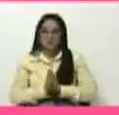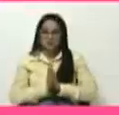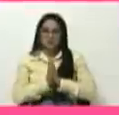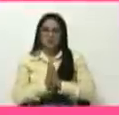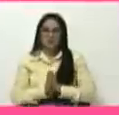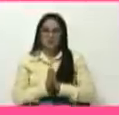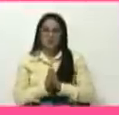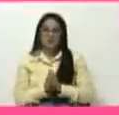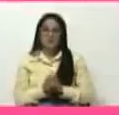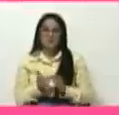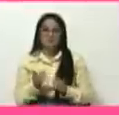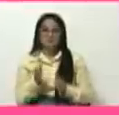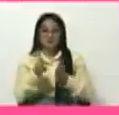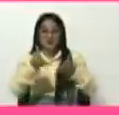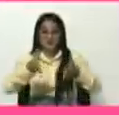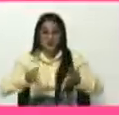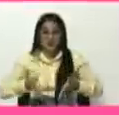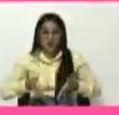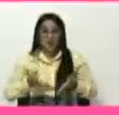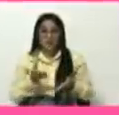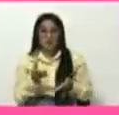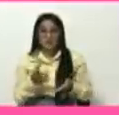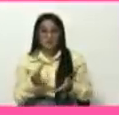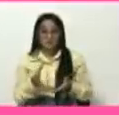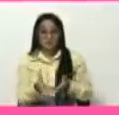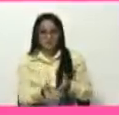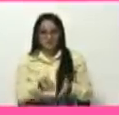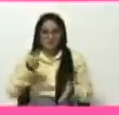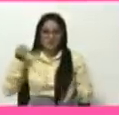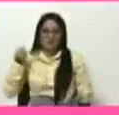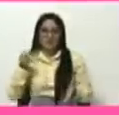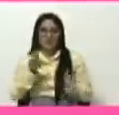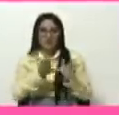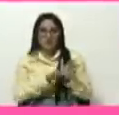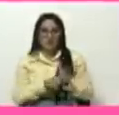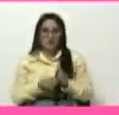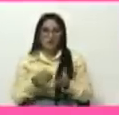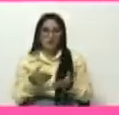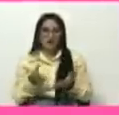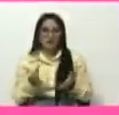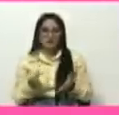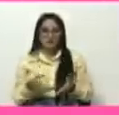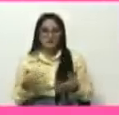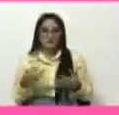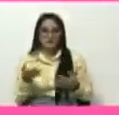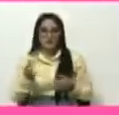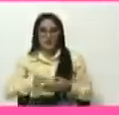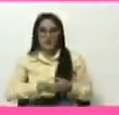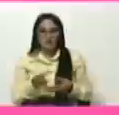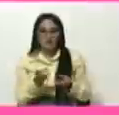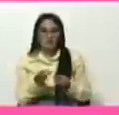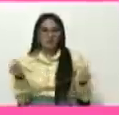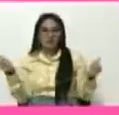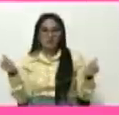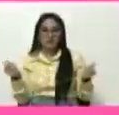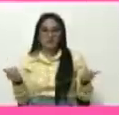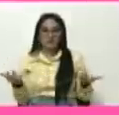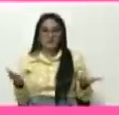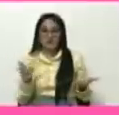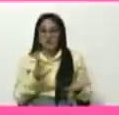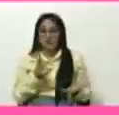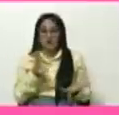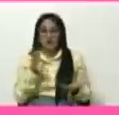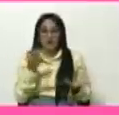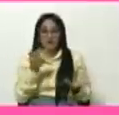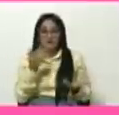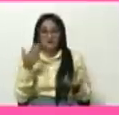velorio iban y se llevaban el cadáver, se lo robaban, lo desaparecían. Era terrorismo de